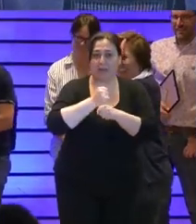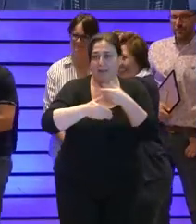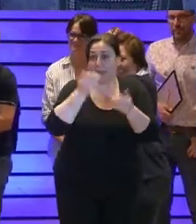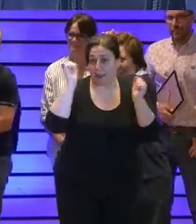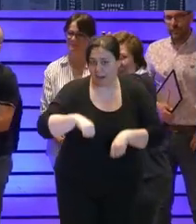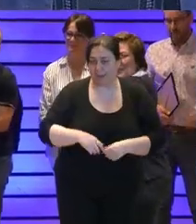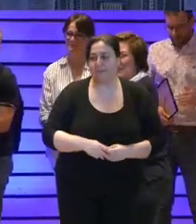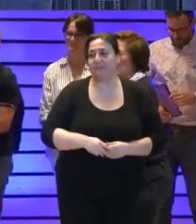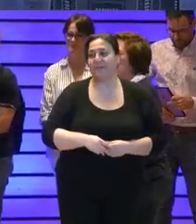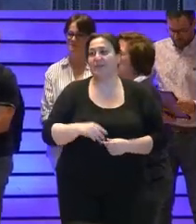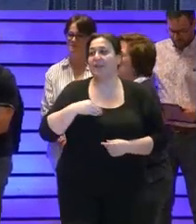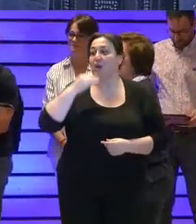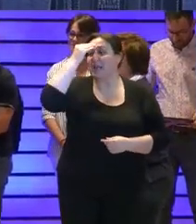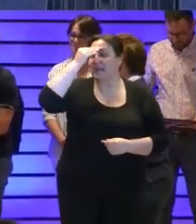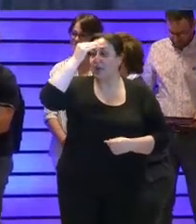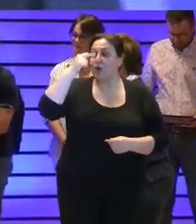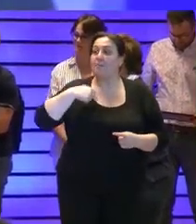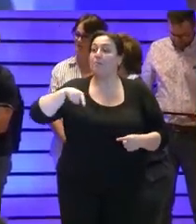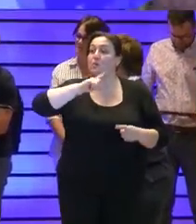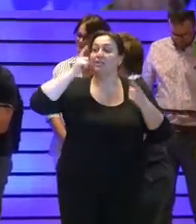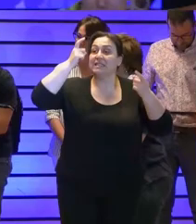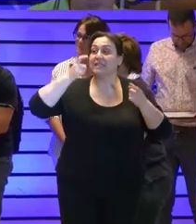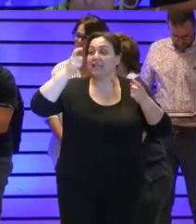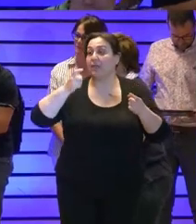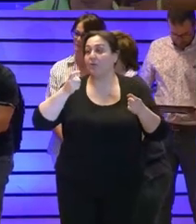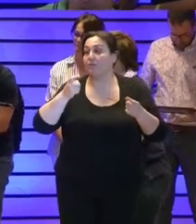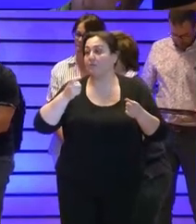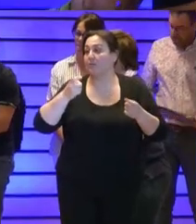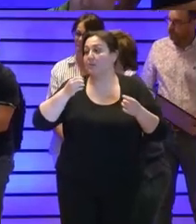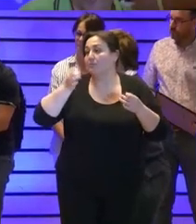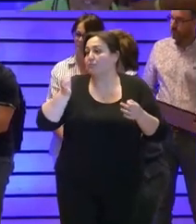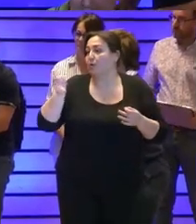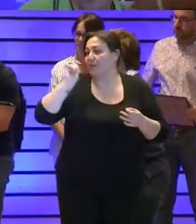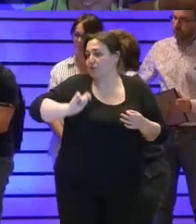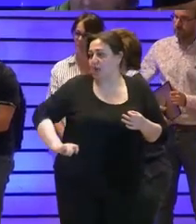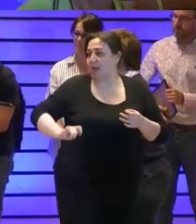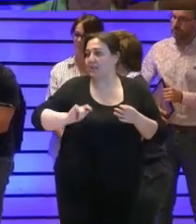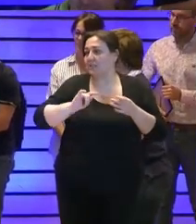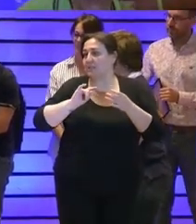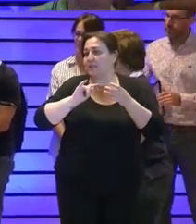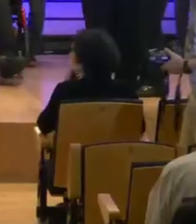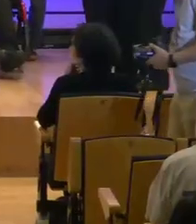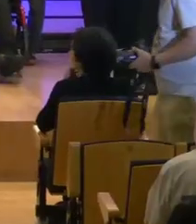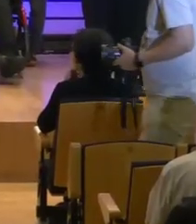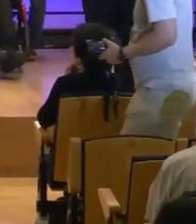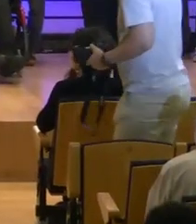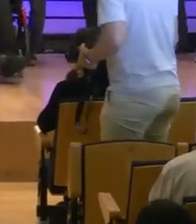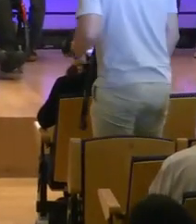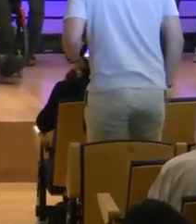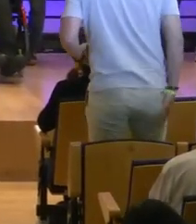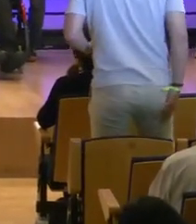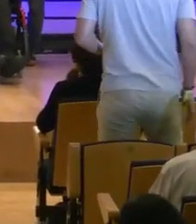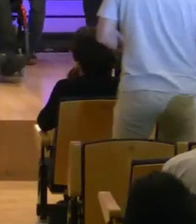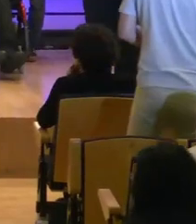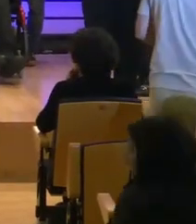bueno, creo que hemos intentado, y la verdad que los profesionales de Plena Inclusión España, de Plena Inclusión Castilla y León,